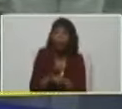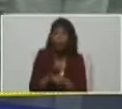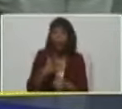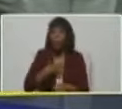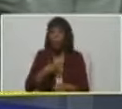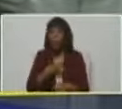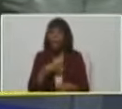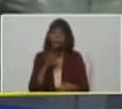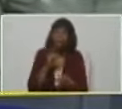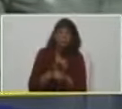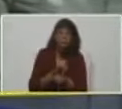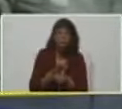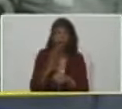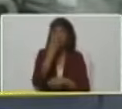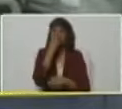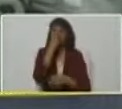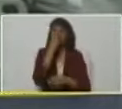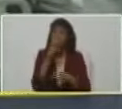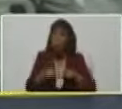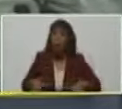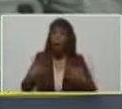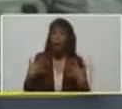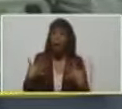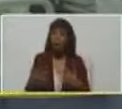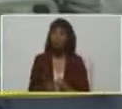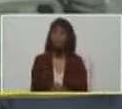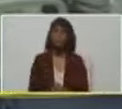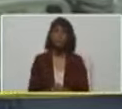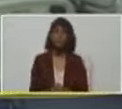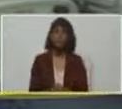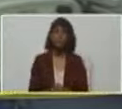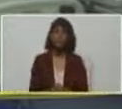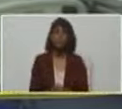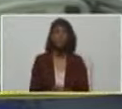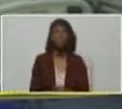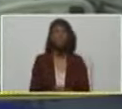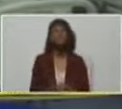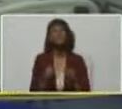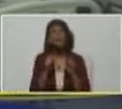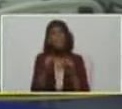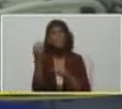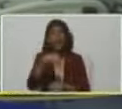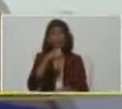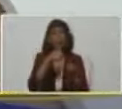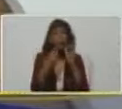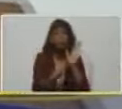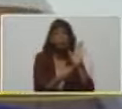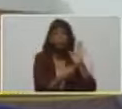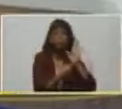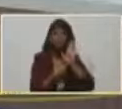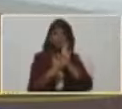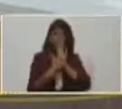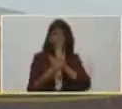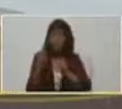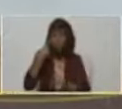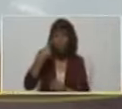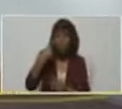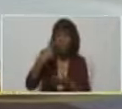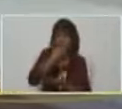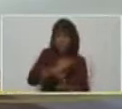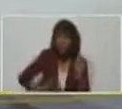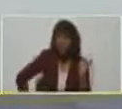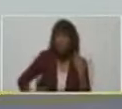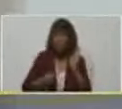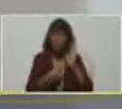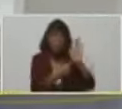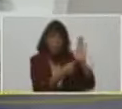pacientes que salen de quirófano hacia esta área. Bueno, seguimos mostrándole, mi comandante. Aquí